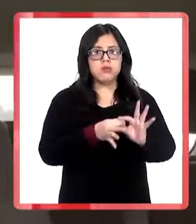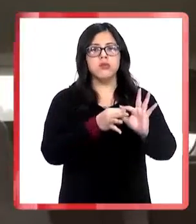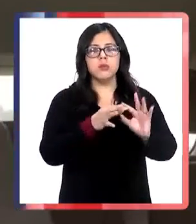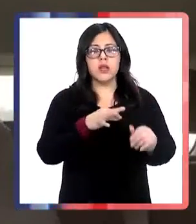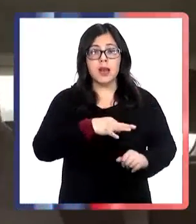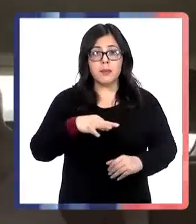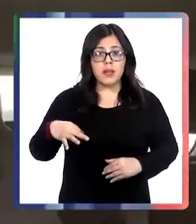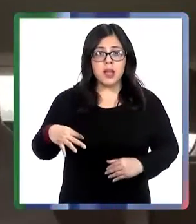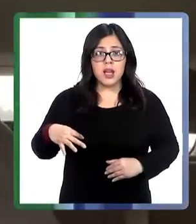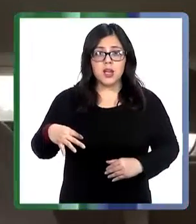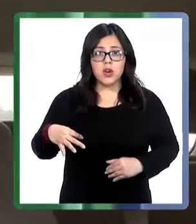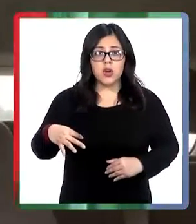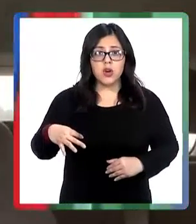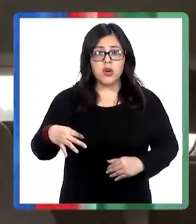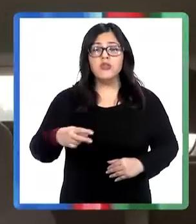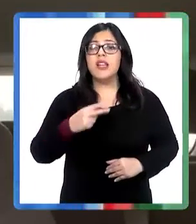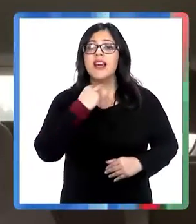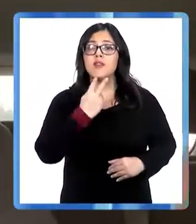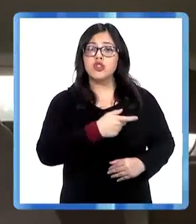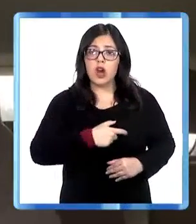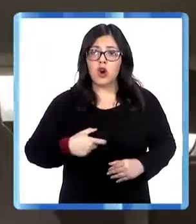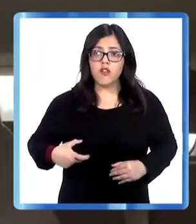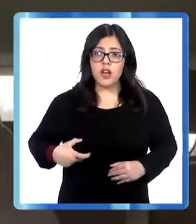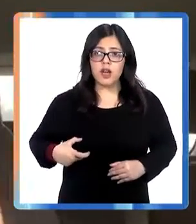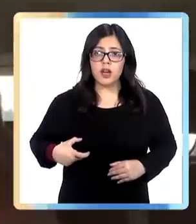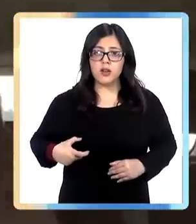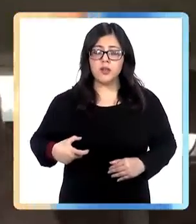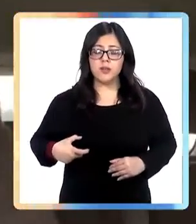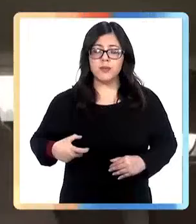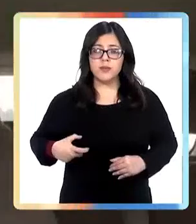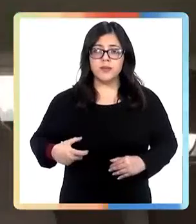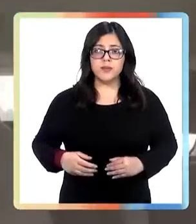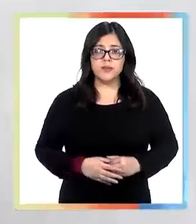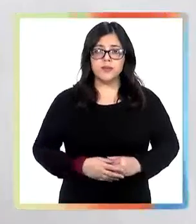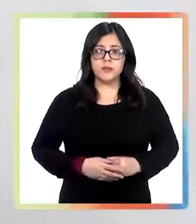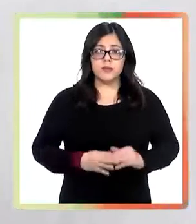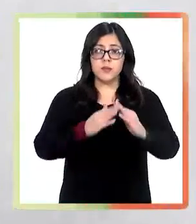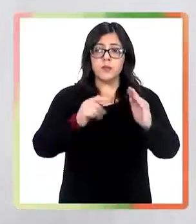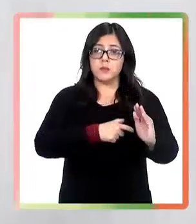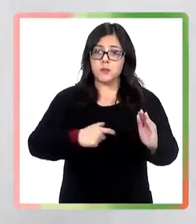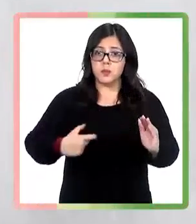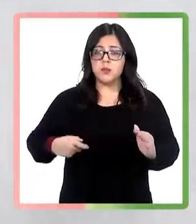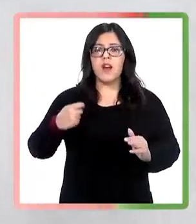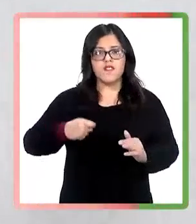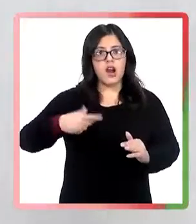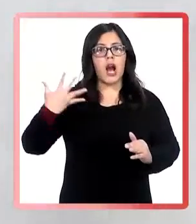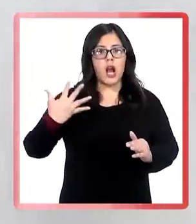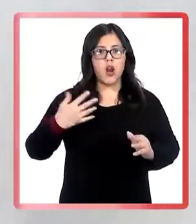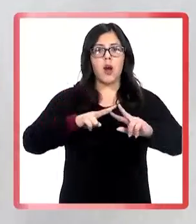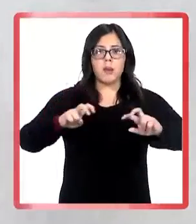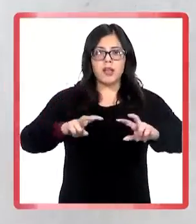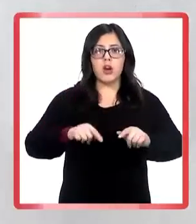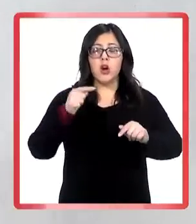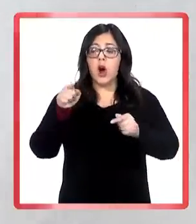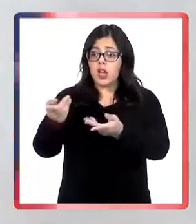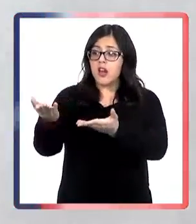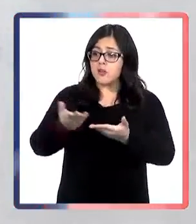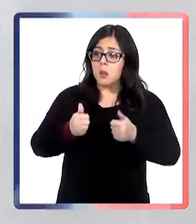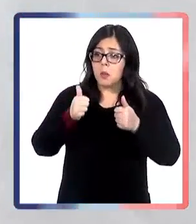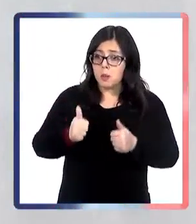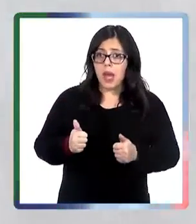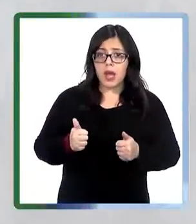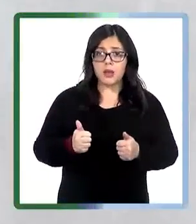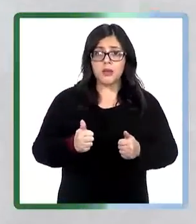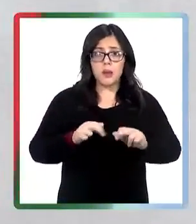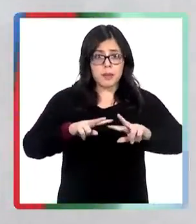en el Ministerio de la Vocería de Gobierno. La Moneda valoró la investigación. La recibimos